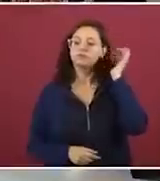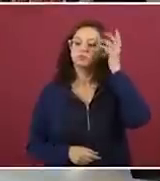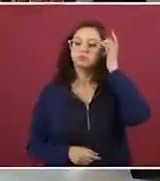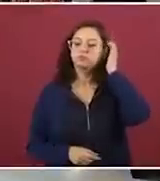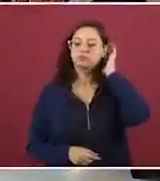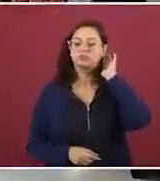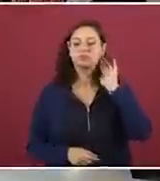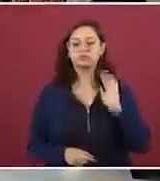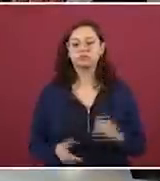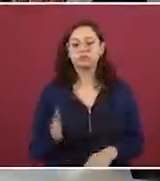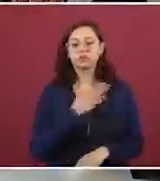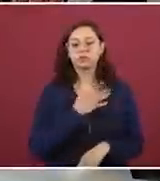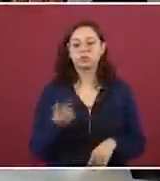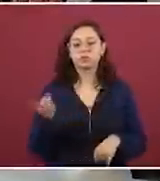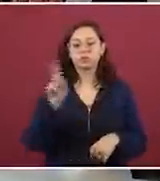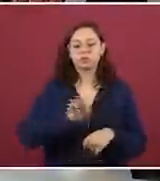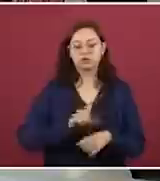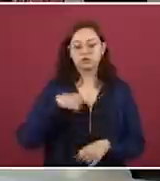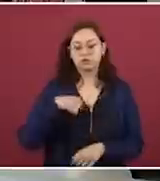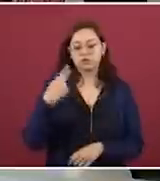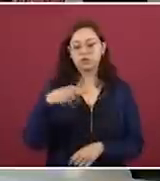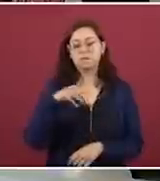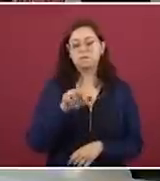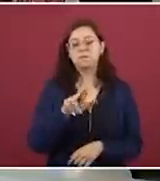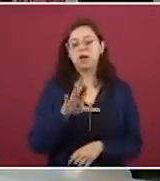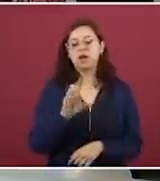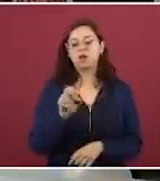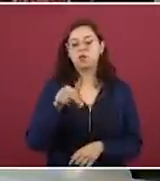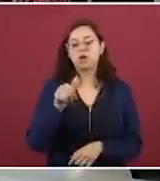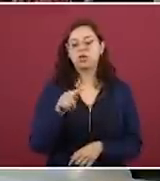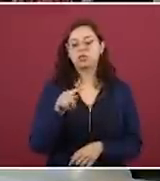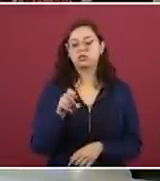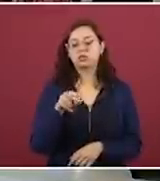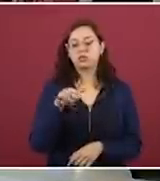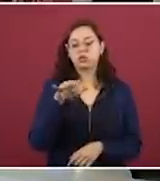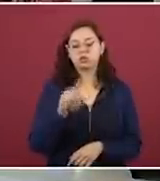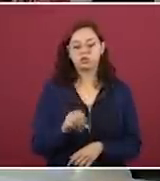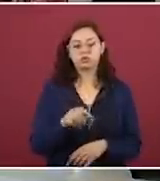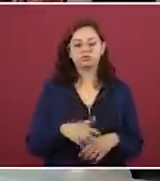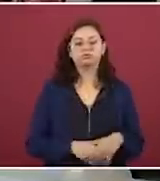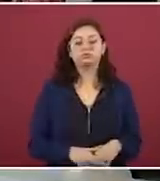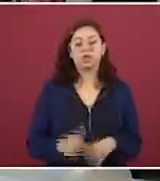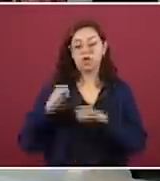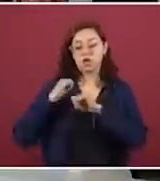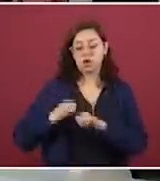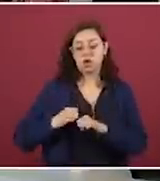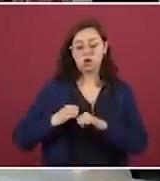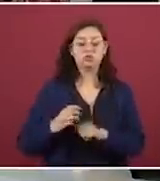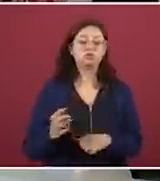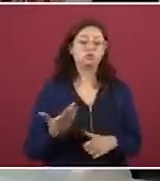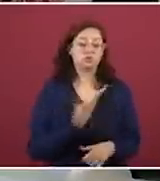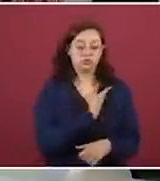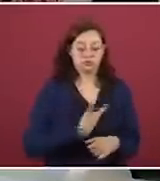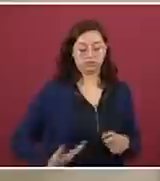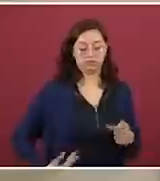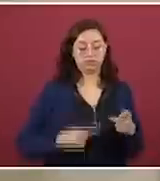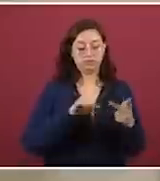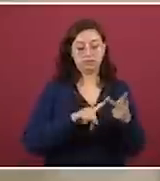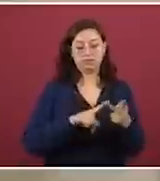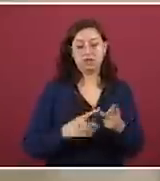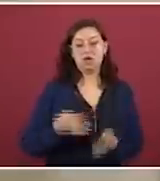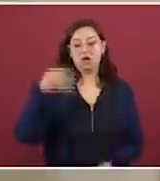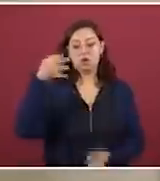Presidente, buenos días. Marco Antonio Olvera, de Radio Latino California. El Poder Ejecutivo, Legislativo y Judicial deben de tener una independencia